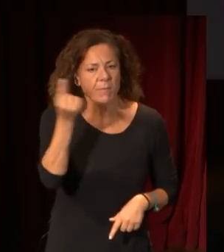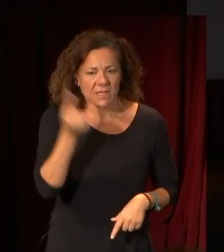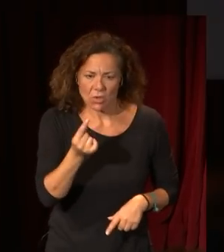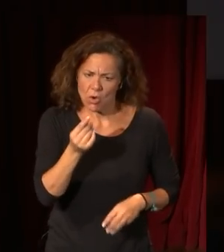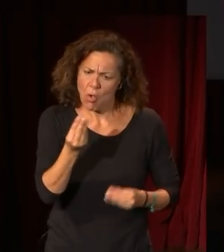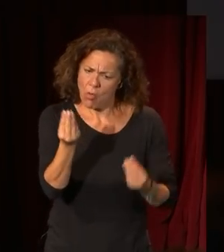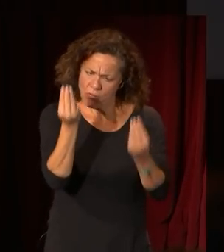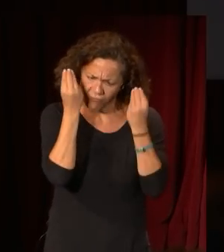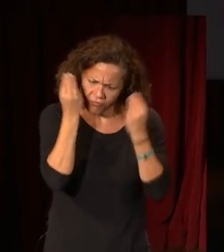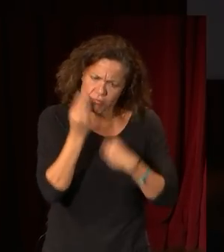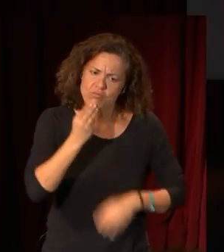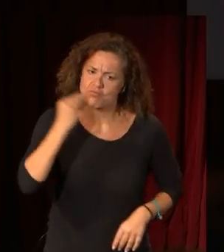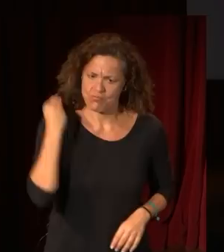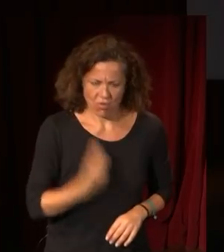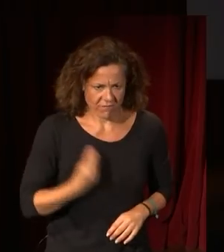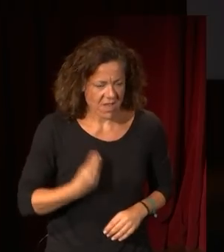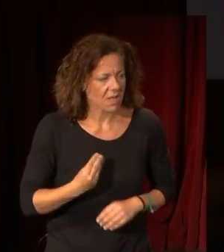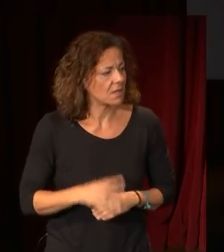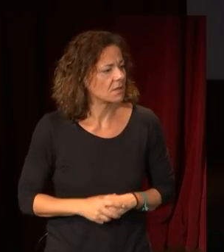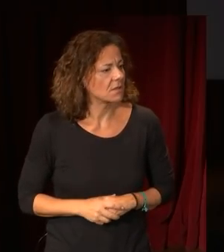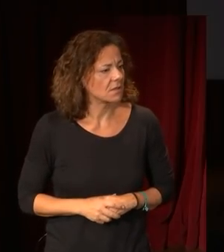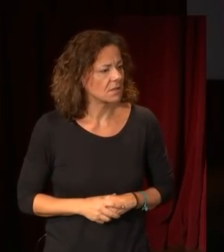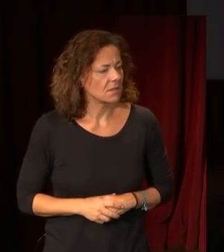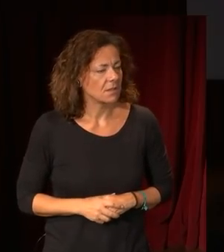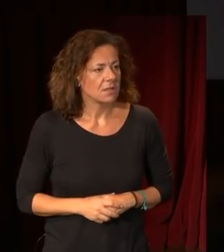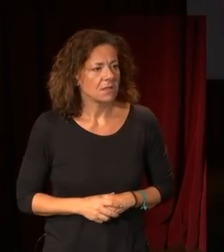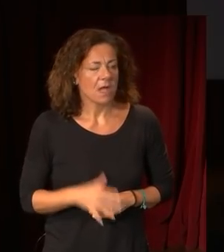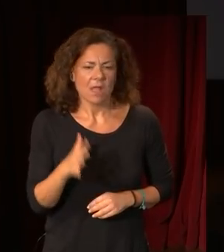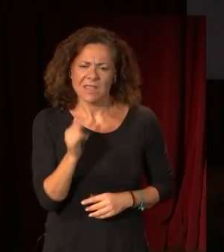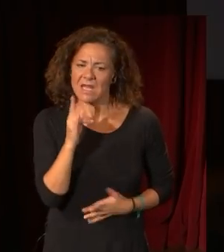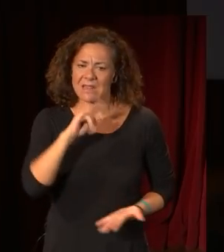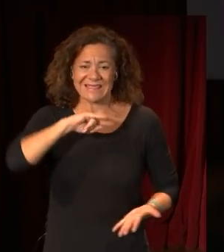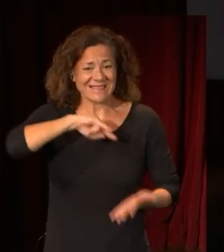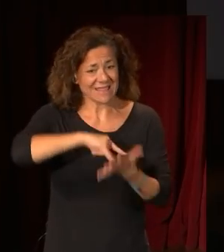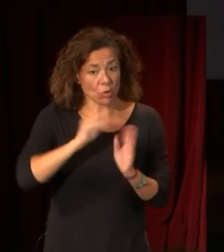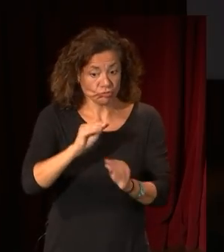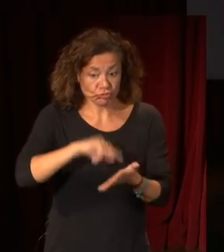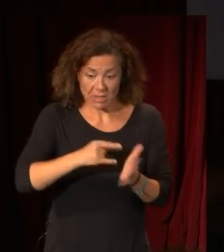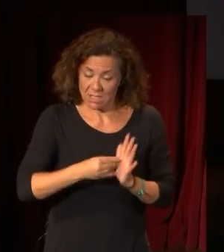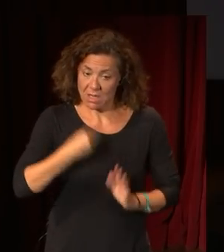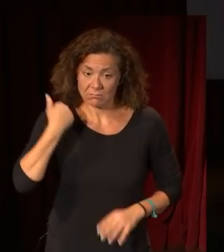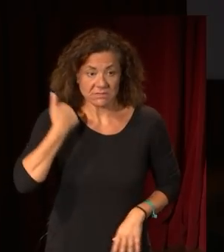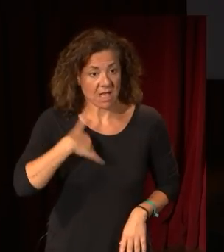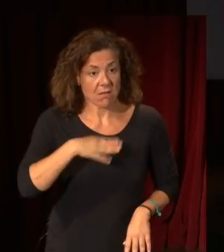formado un pintor que se nos presenta con una técnica absolutamente